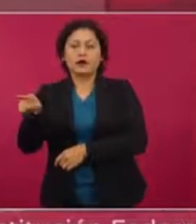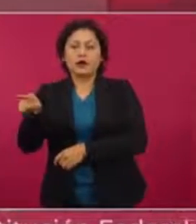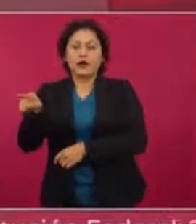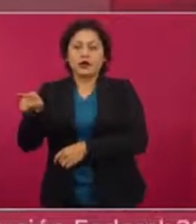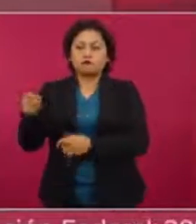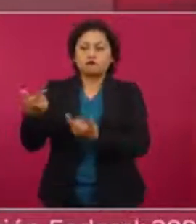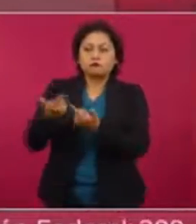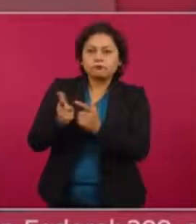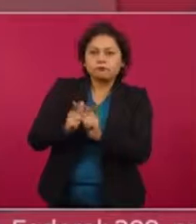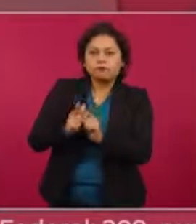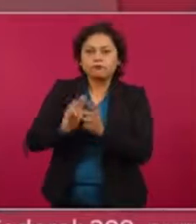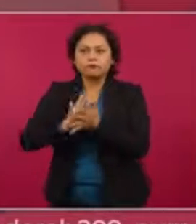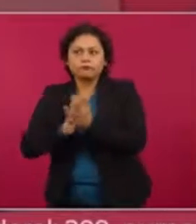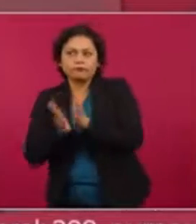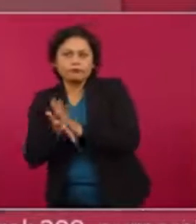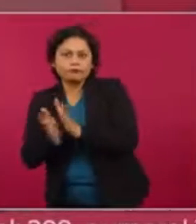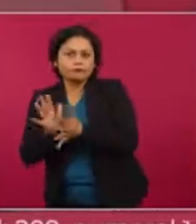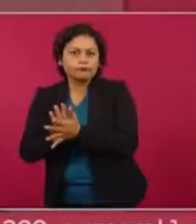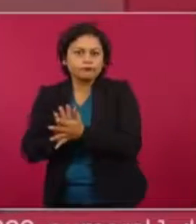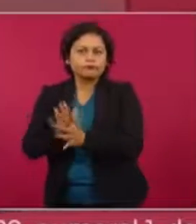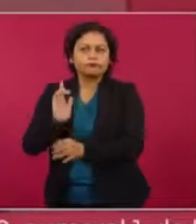Los trasladaron